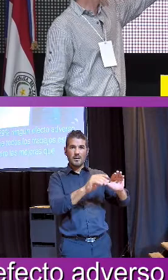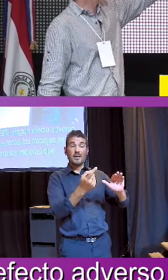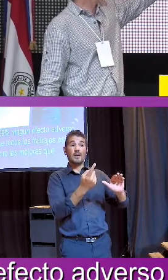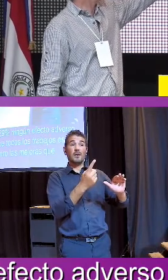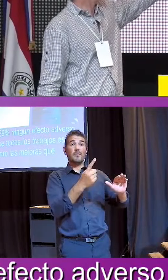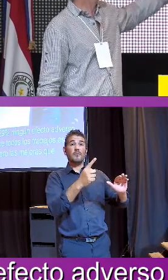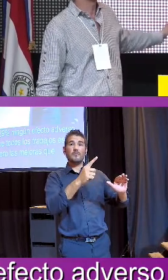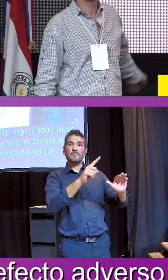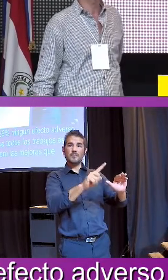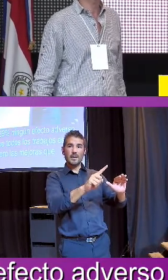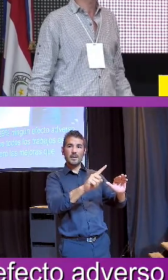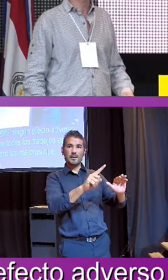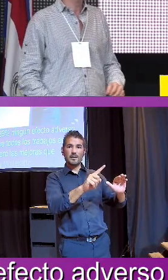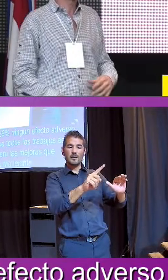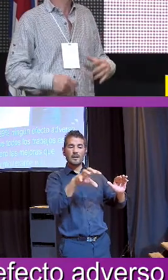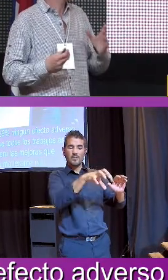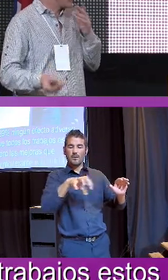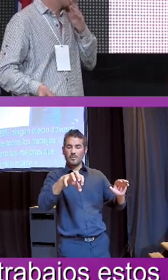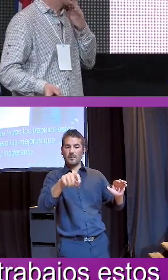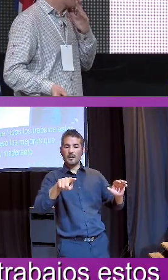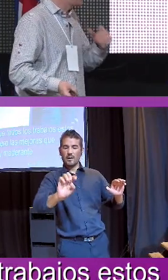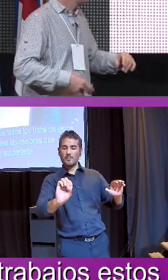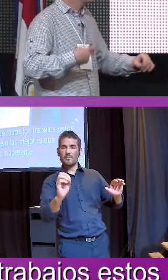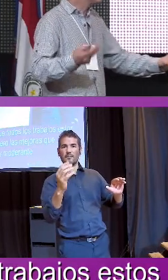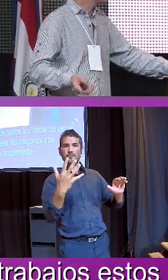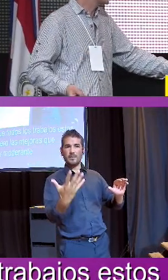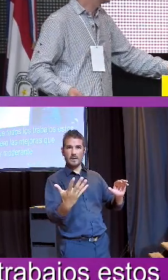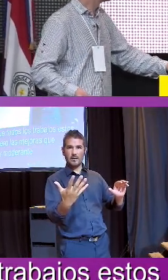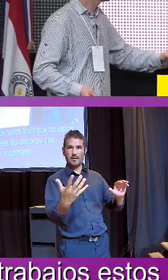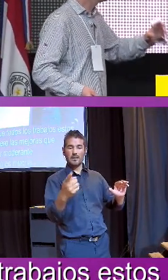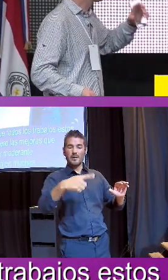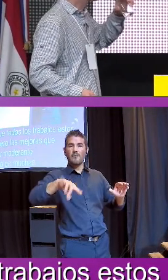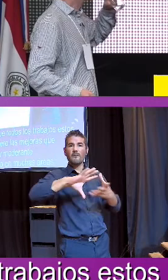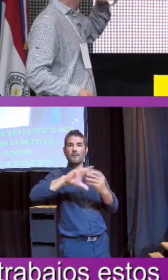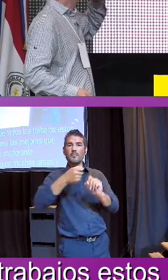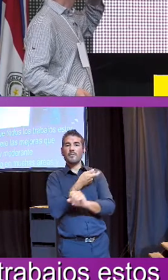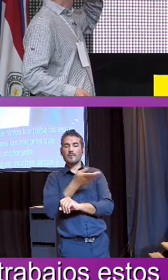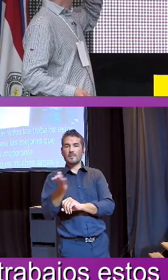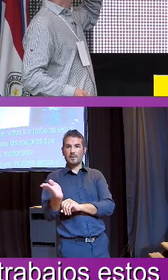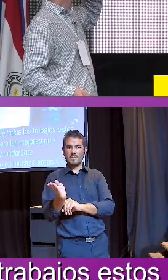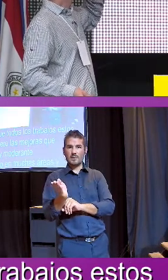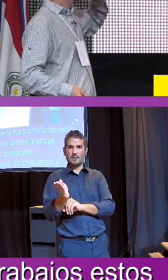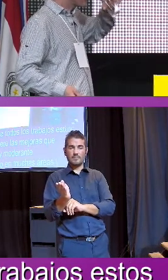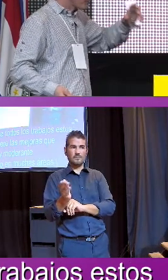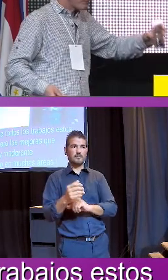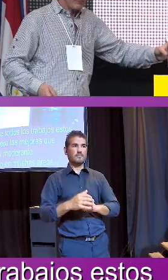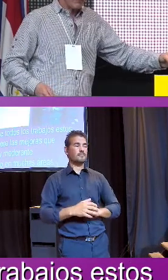mucho mejor y moderadamente mejor, en muchas áreas, ¿sí?